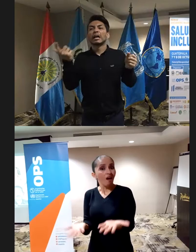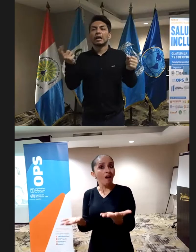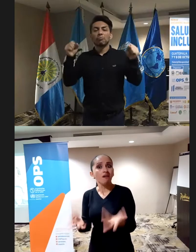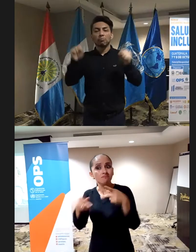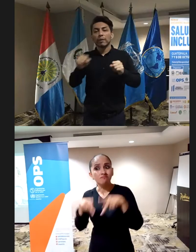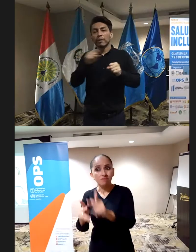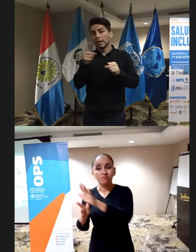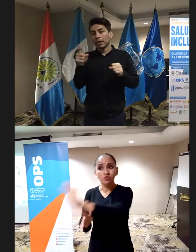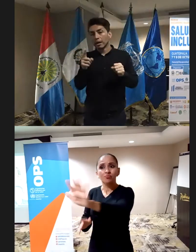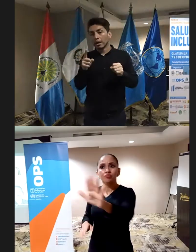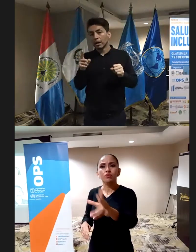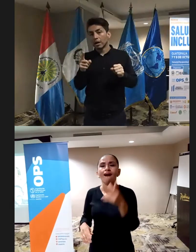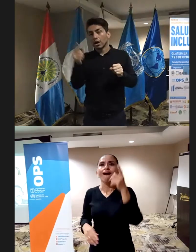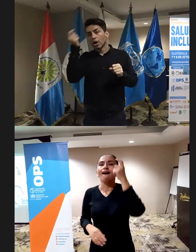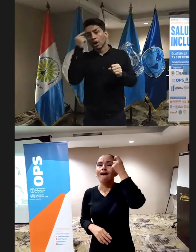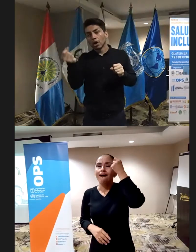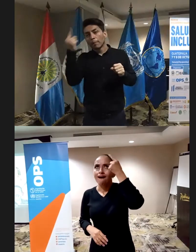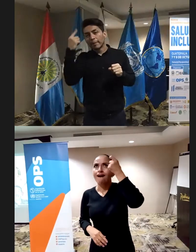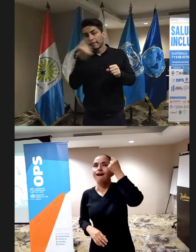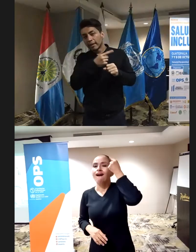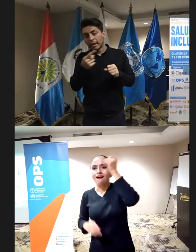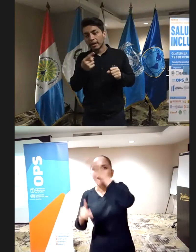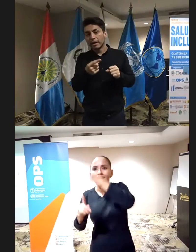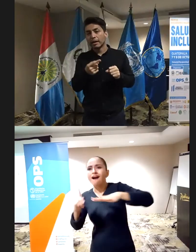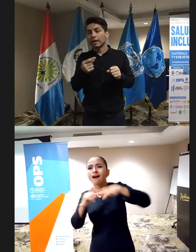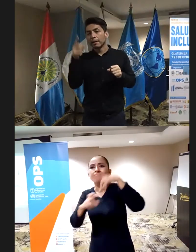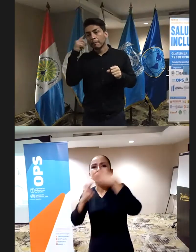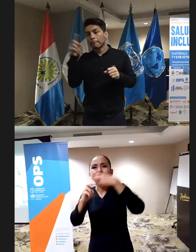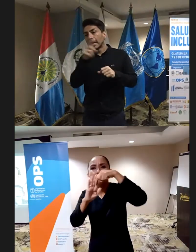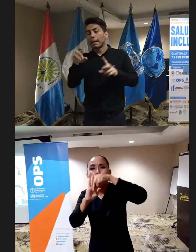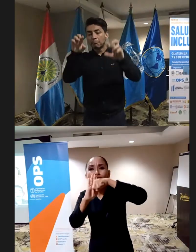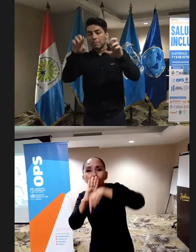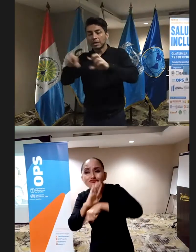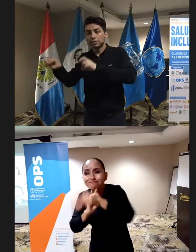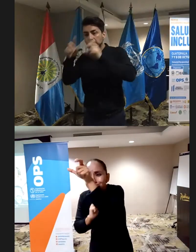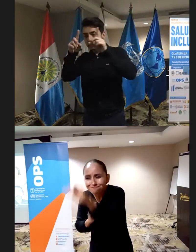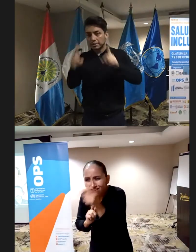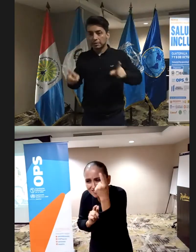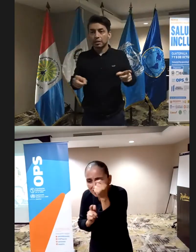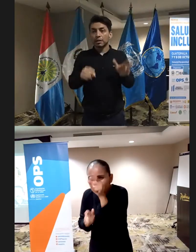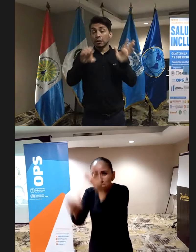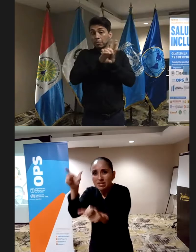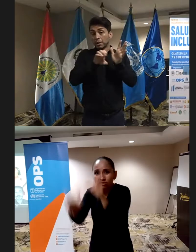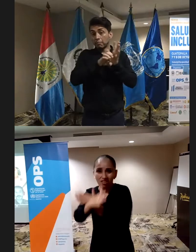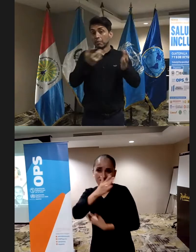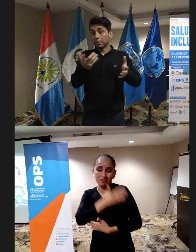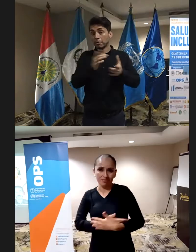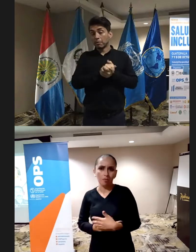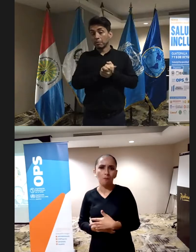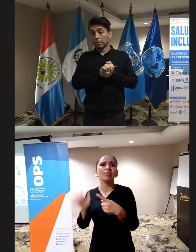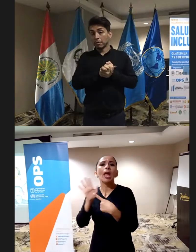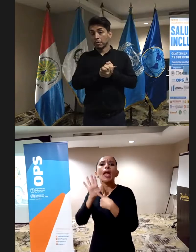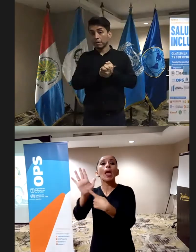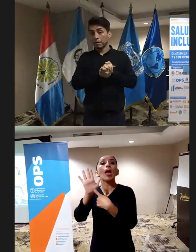de comprender la demografía con la prevalencia de las personas con discapacidad. Un ejemplo muy concreto, en